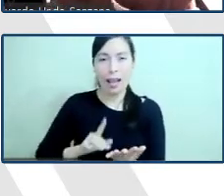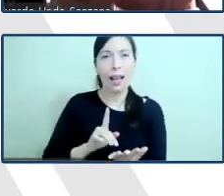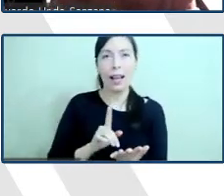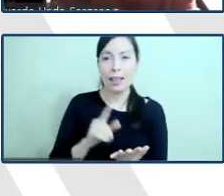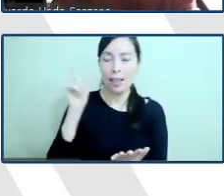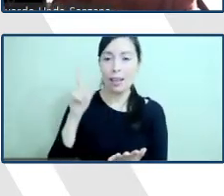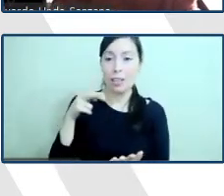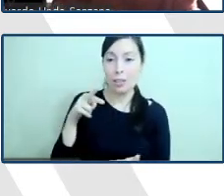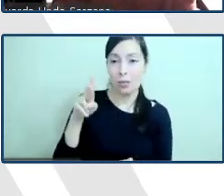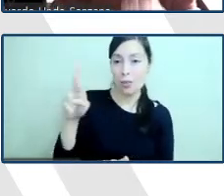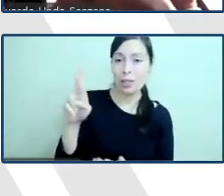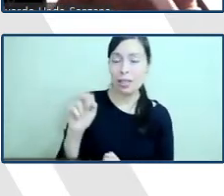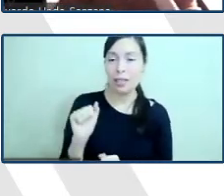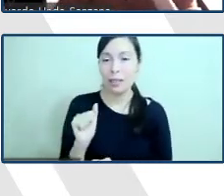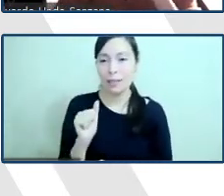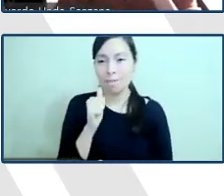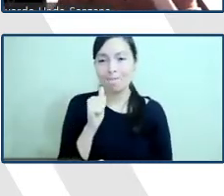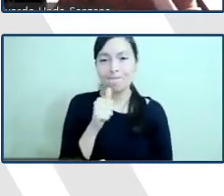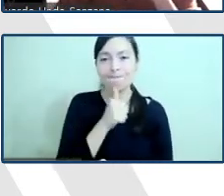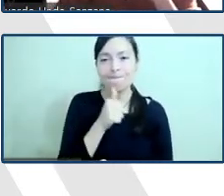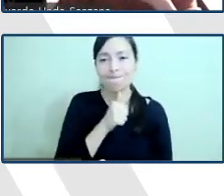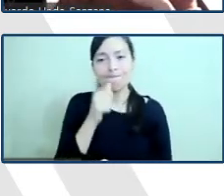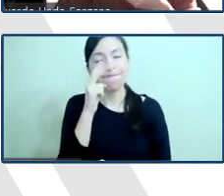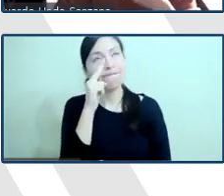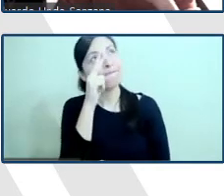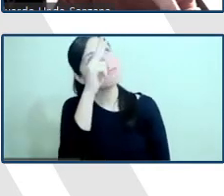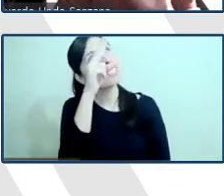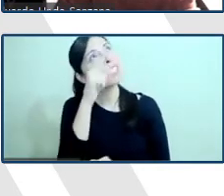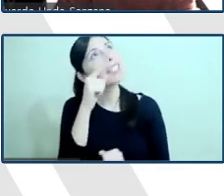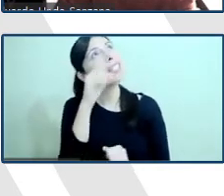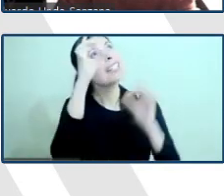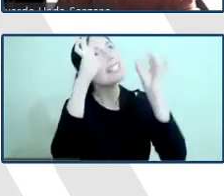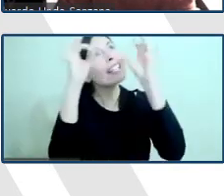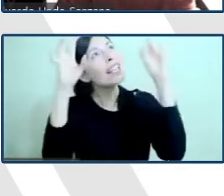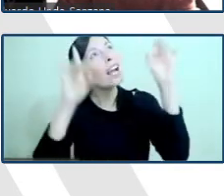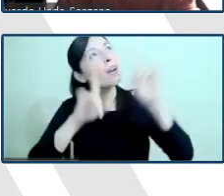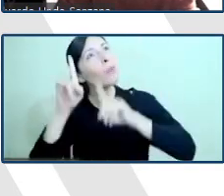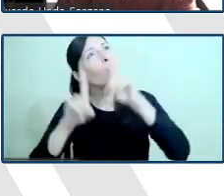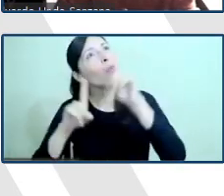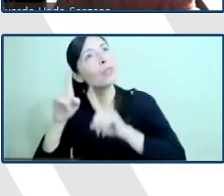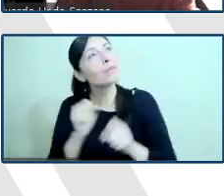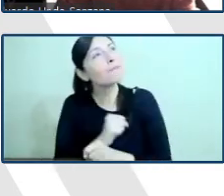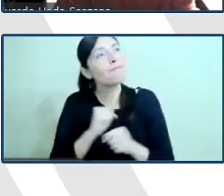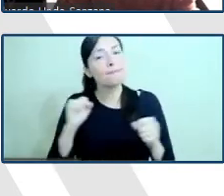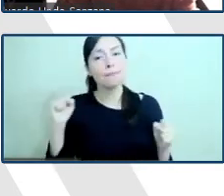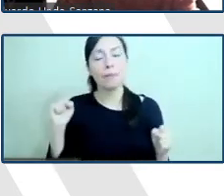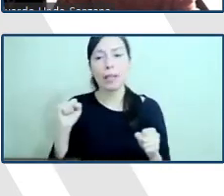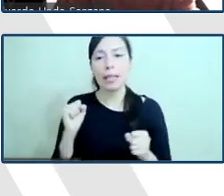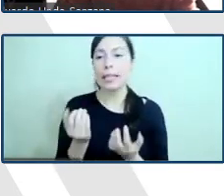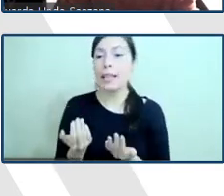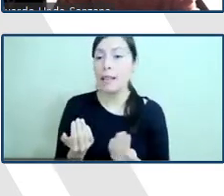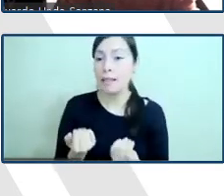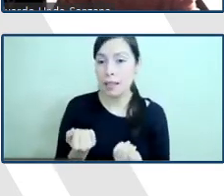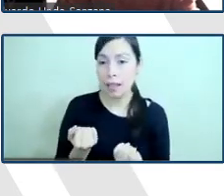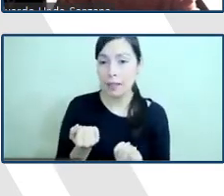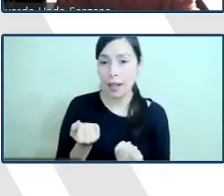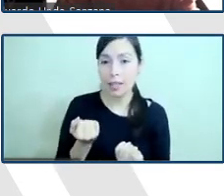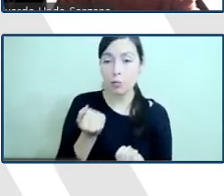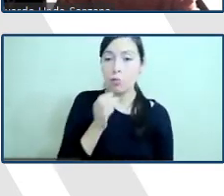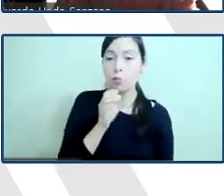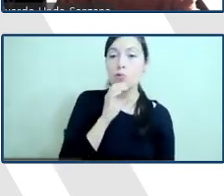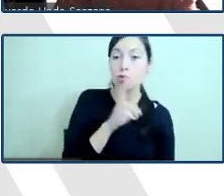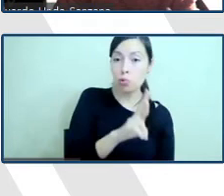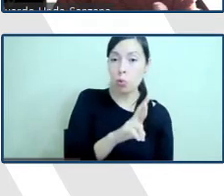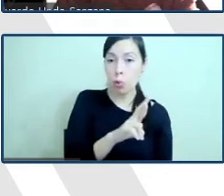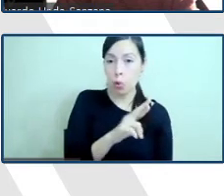ver todas las estrellas que podemos ver en el hemisferio sur, necesitaban hacer observaciones en algún punto del hemisferio sur. Y él lo